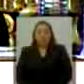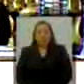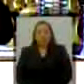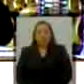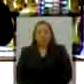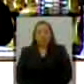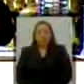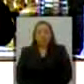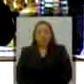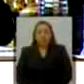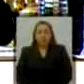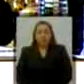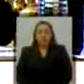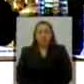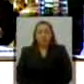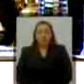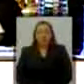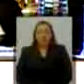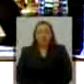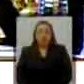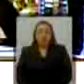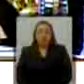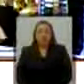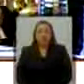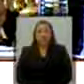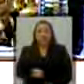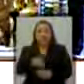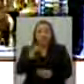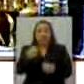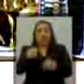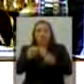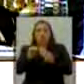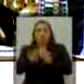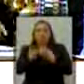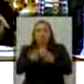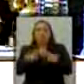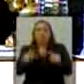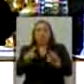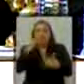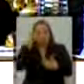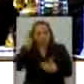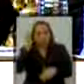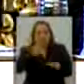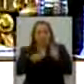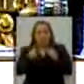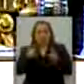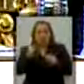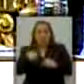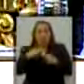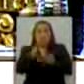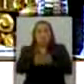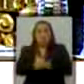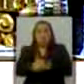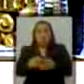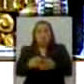evidentemente tenemos que retomar con más fuerza este tema. La congresista conoce mi preocupación por este tema, ya que hemos